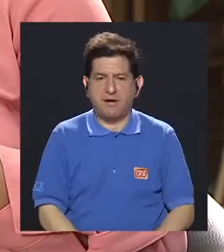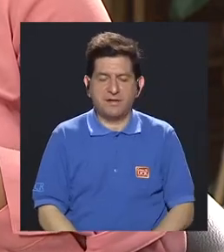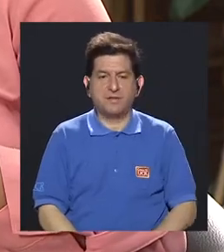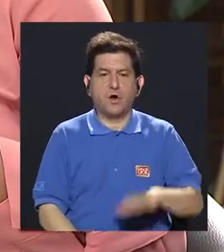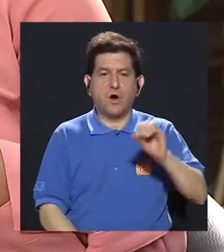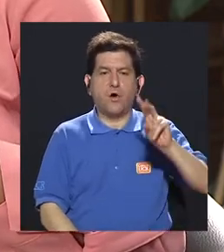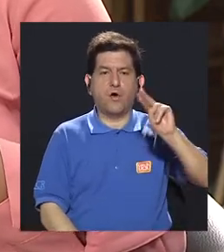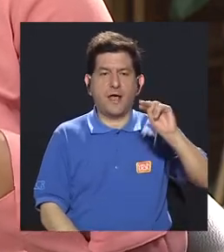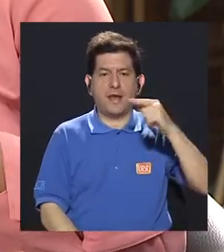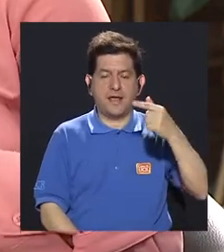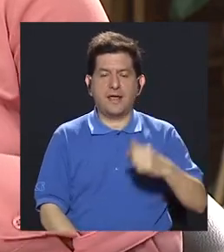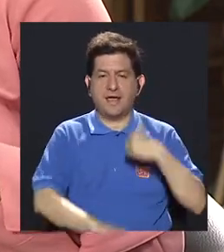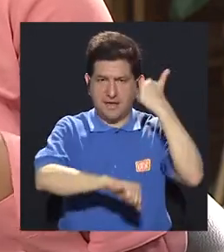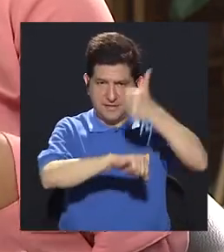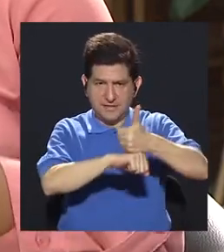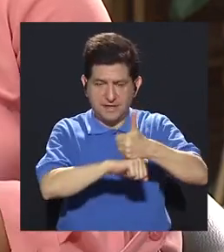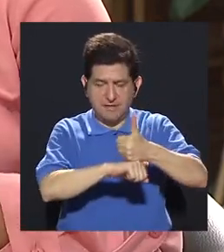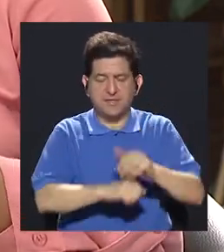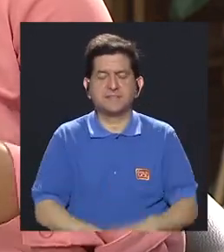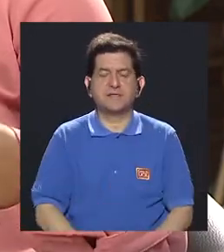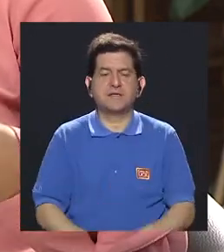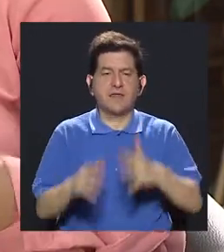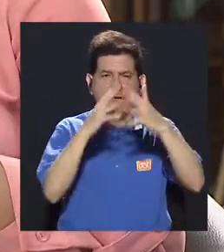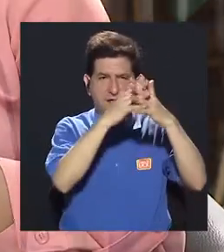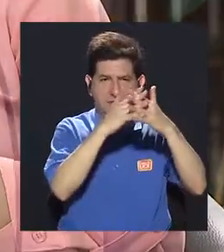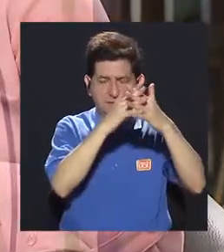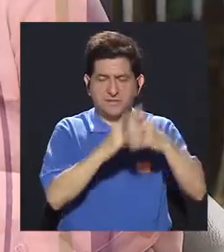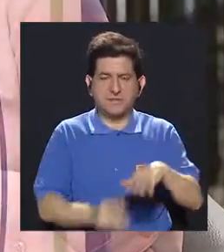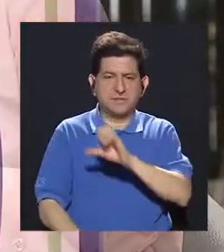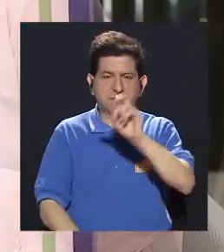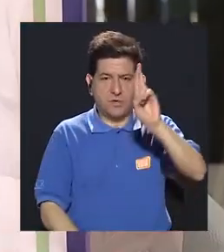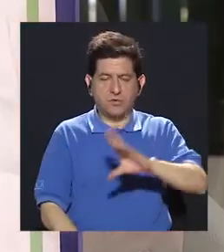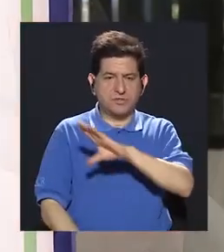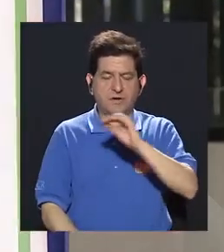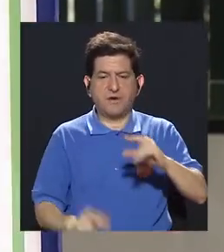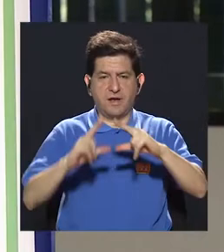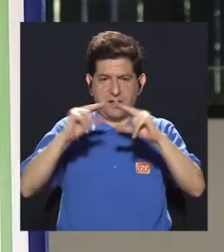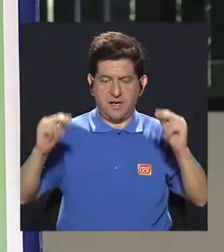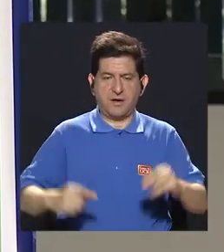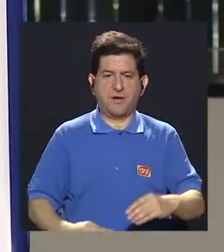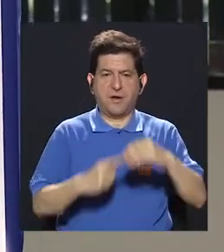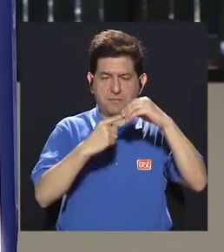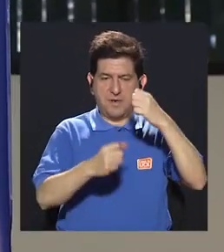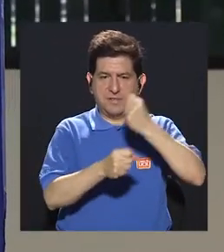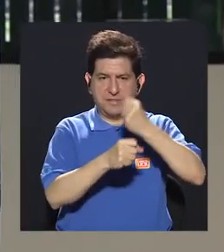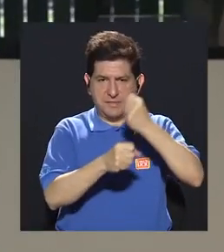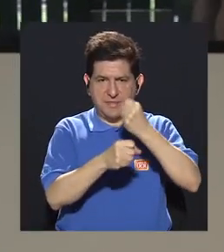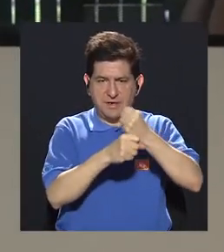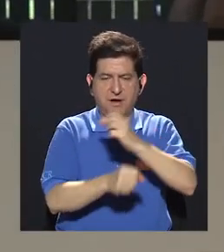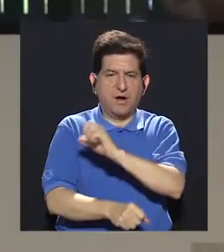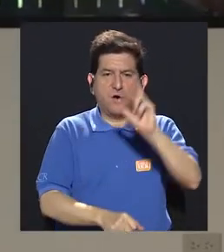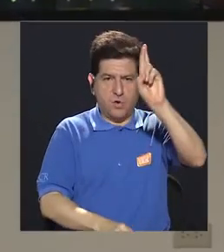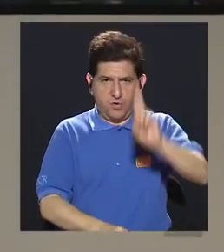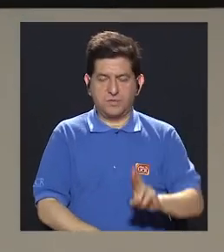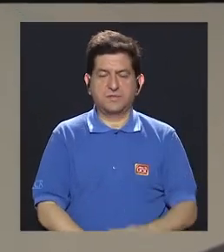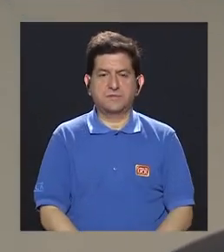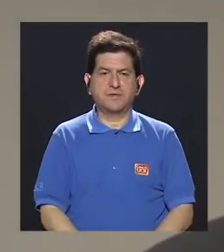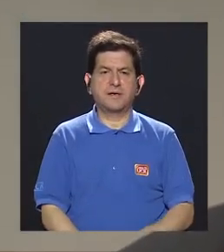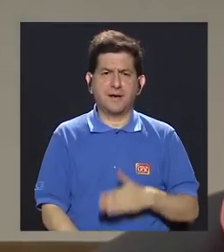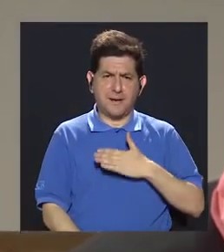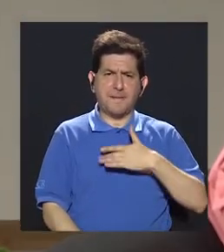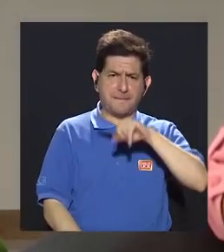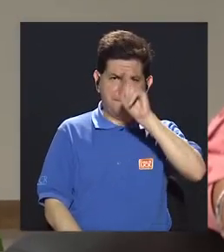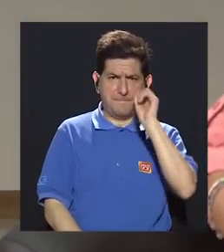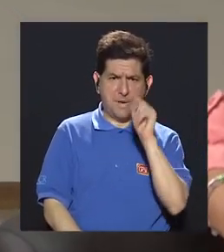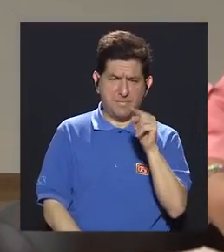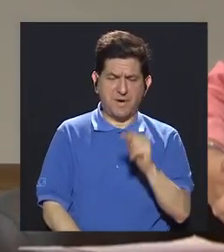constituida como ONG en Estados Unidos, en Costa Rica y en Nicaragua, siendo que nuestras operaciones principales son en Costa Rica. Sí, esa era